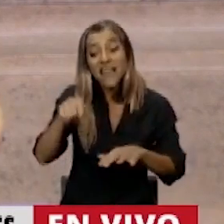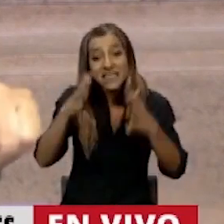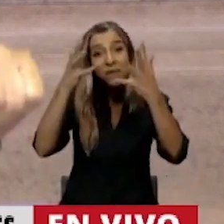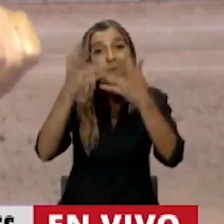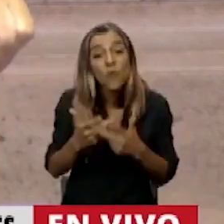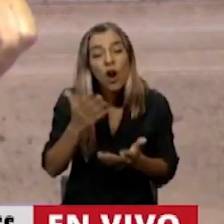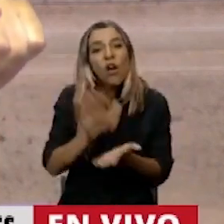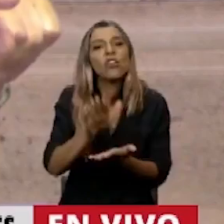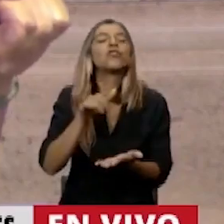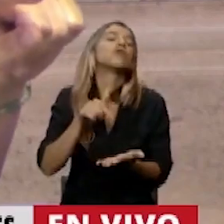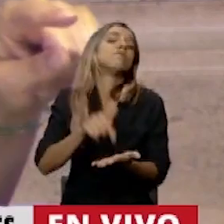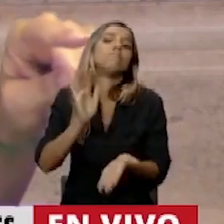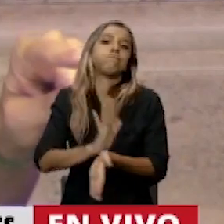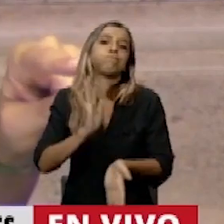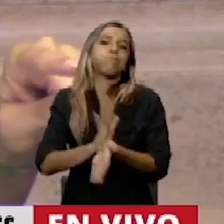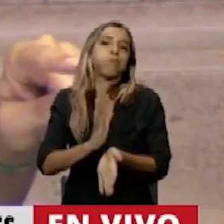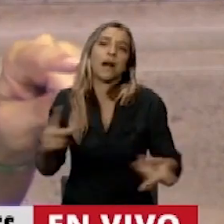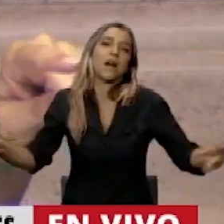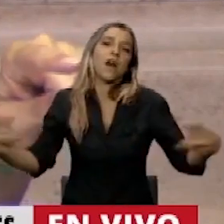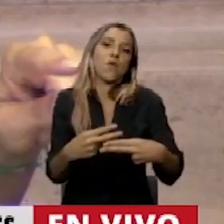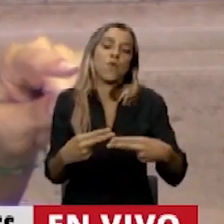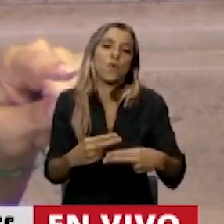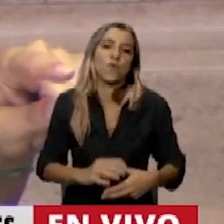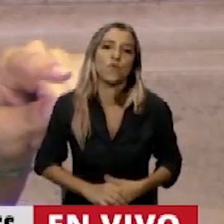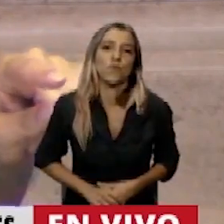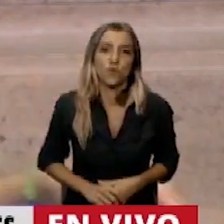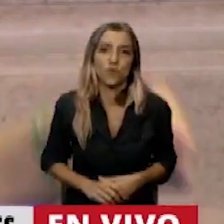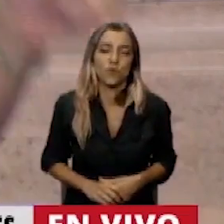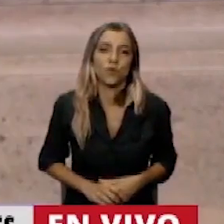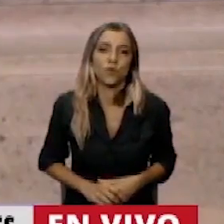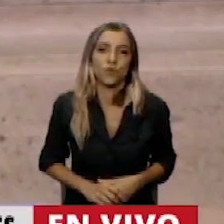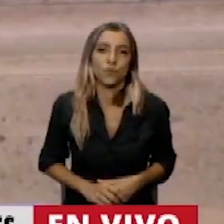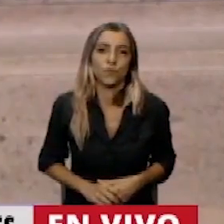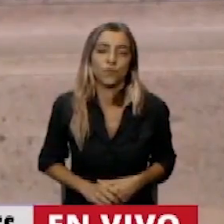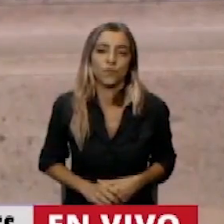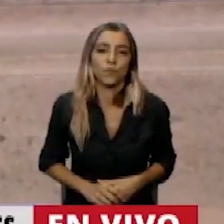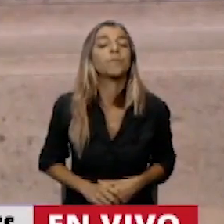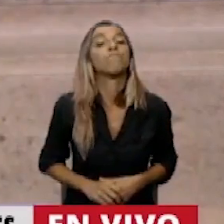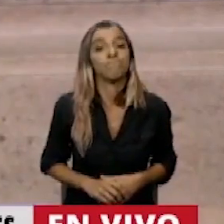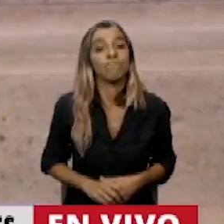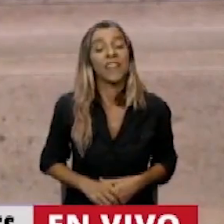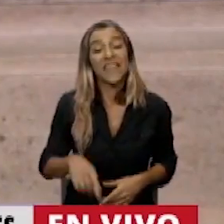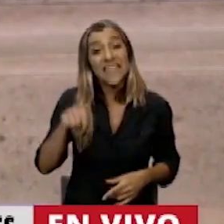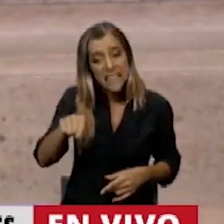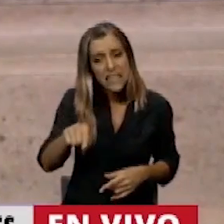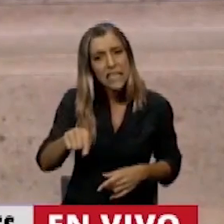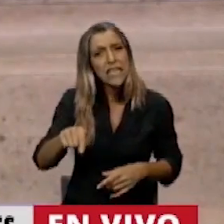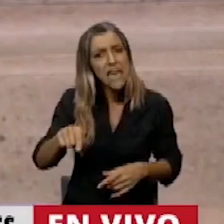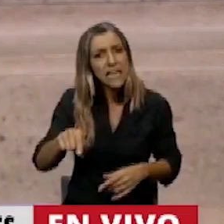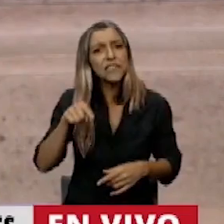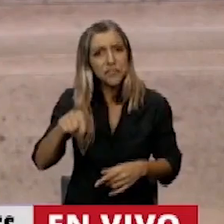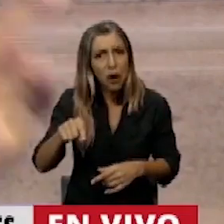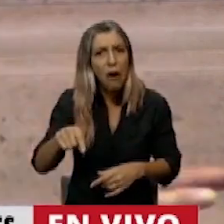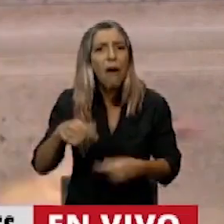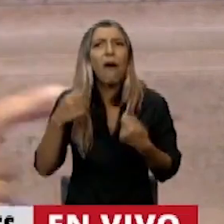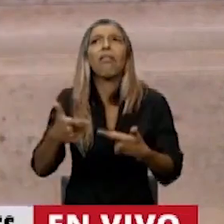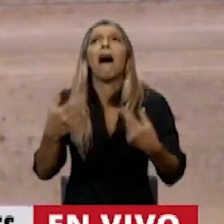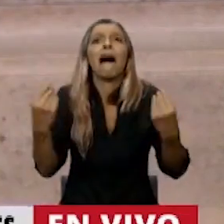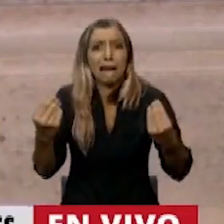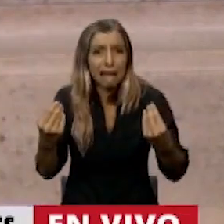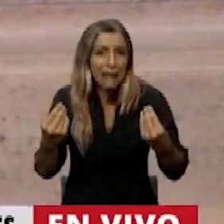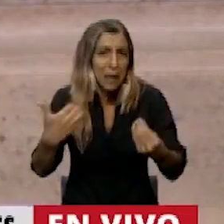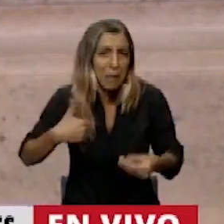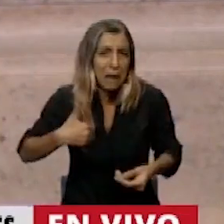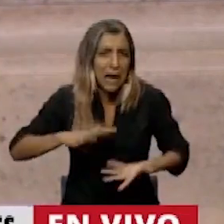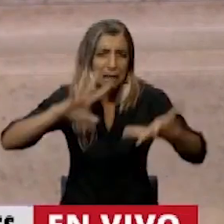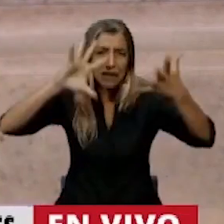lo van a tratar de implementar como ya se está desarrollando. Pero eso no evita que lleven al país nuevamente a una crisis